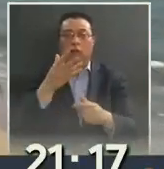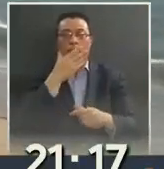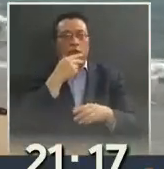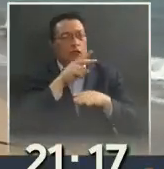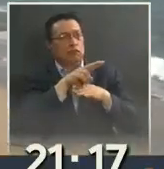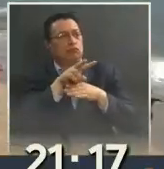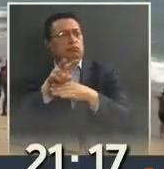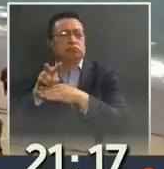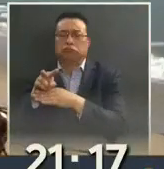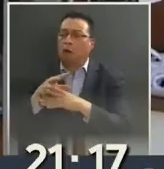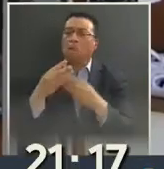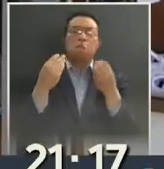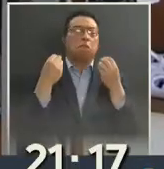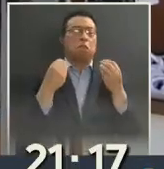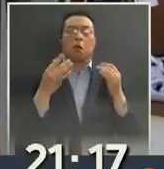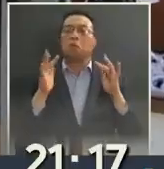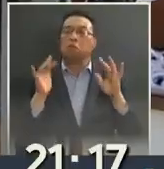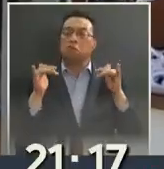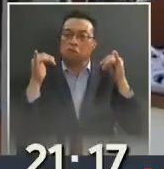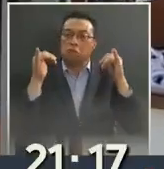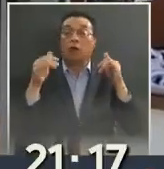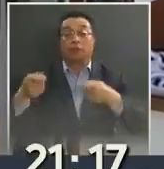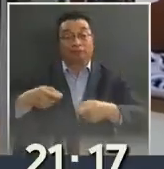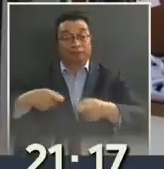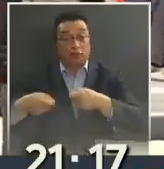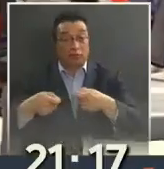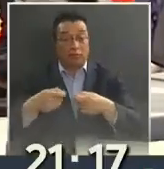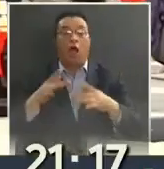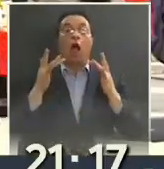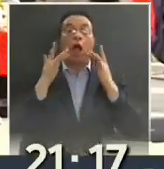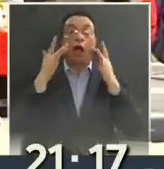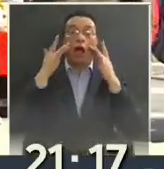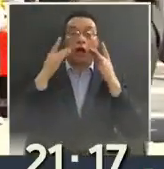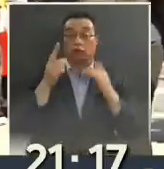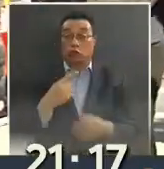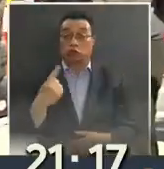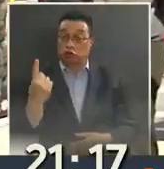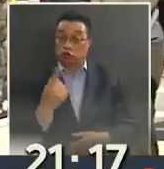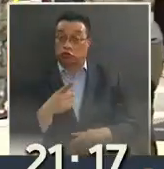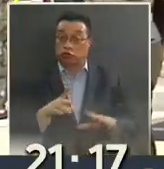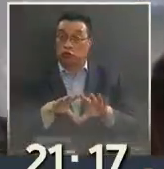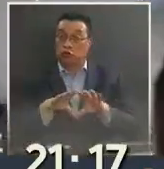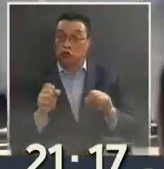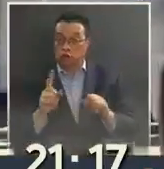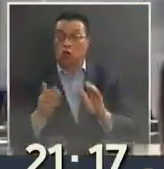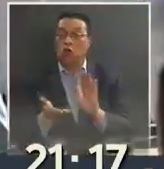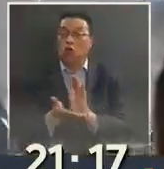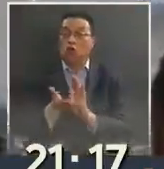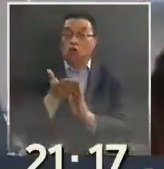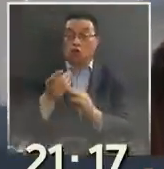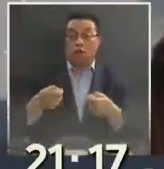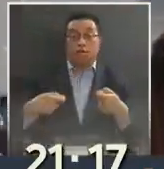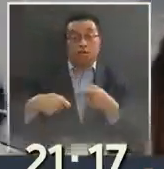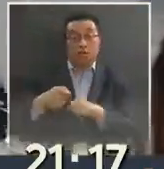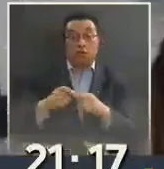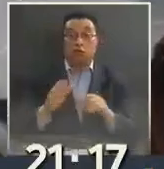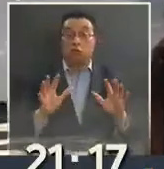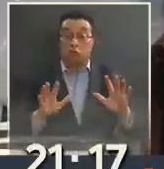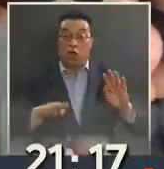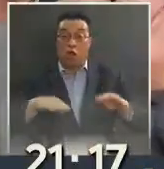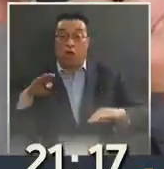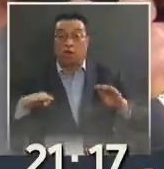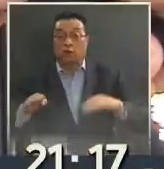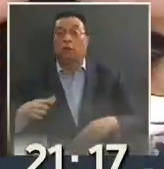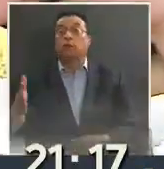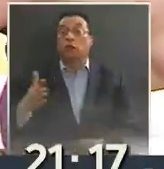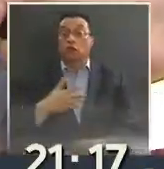para deleitarse. Los comerciantes también están contentos, aunque no todos concuerdan en el incremento de sus ventas. Mira, yo soy